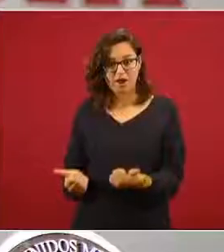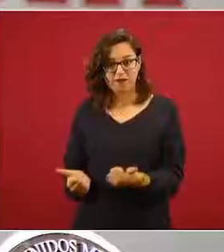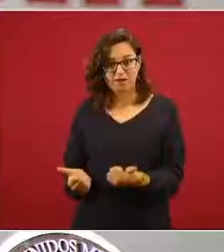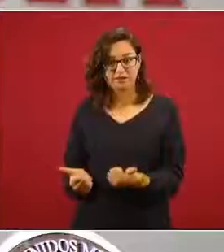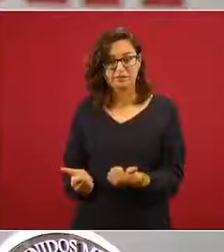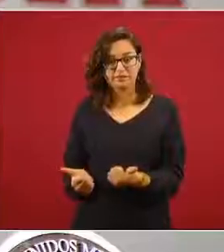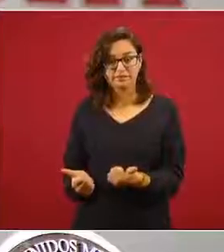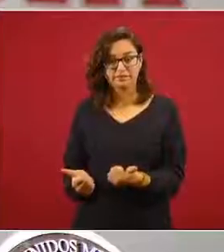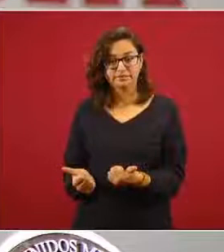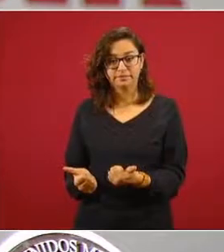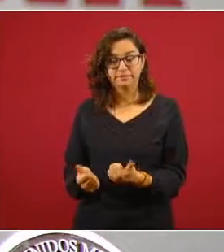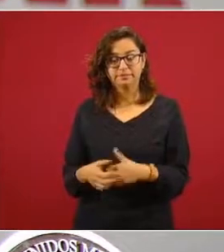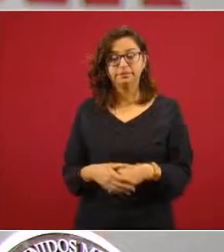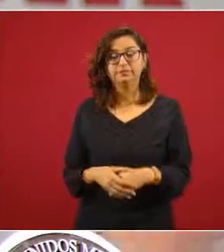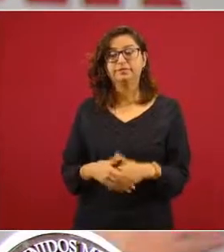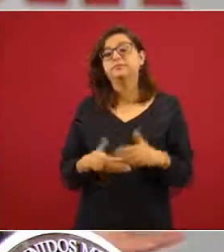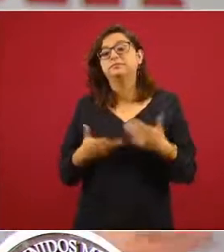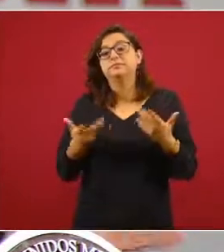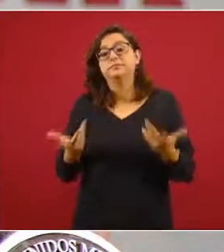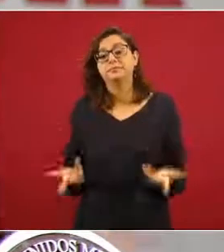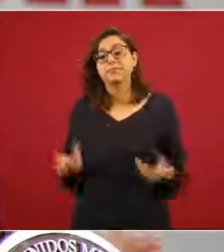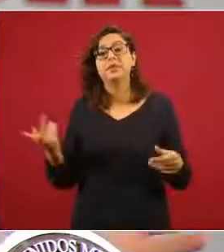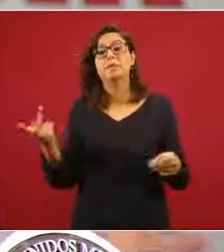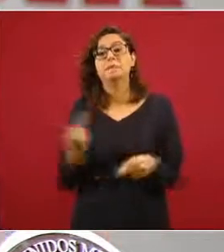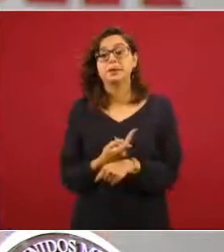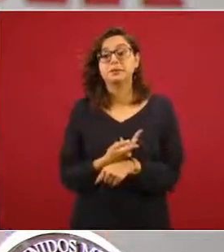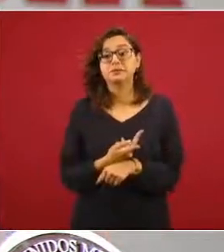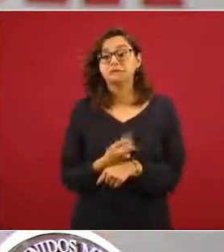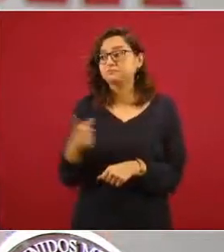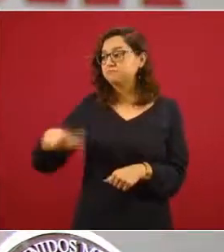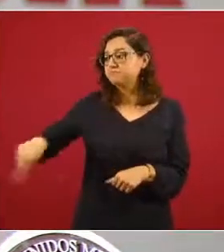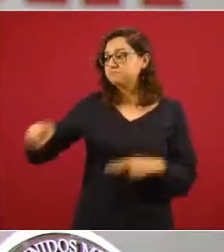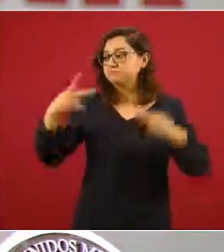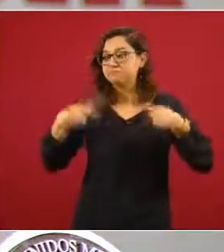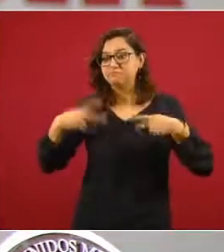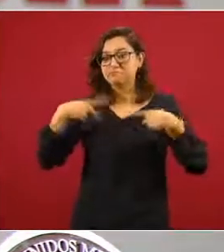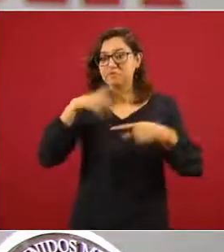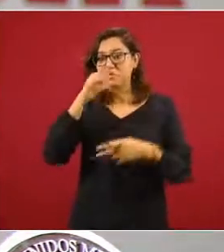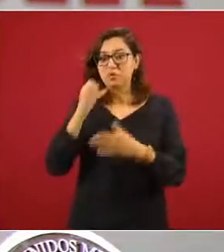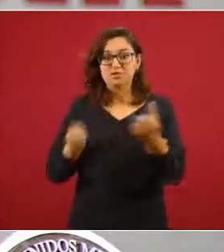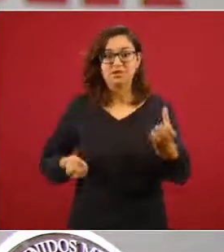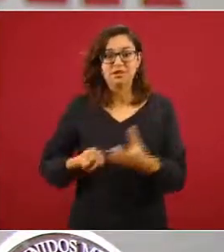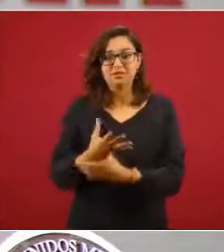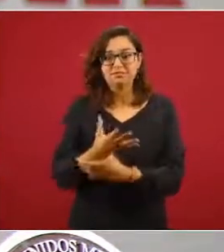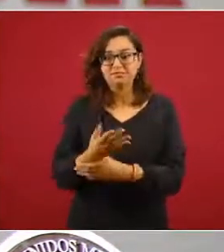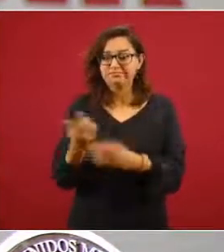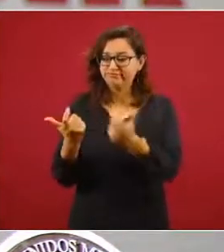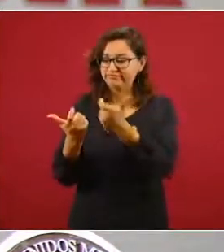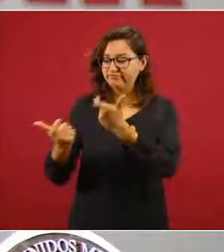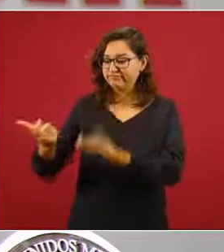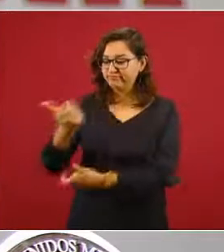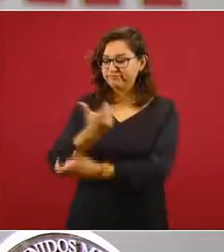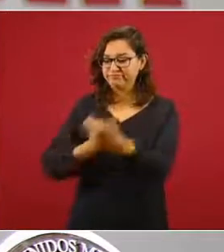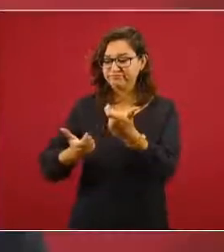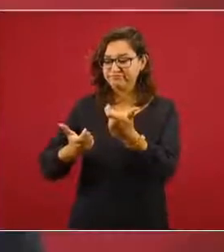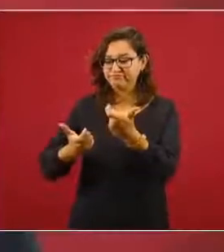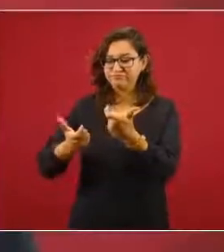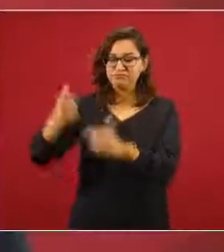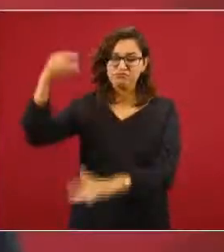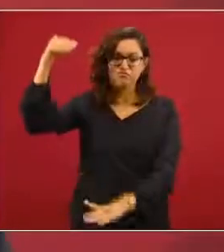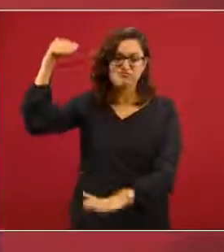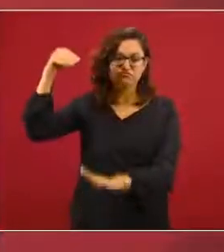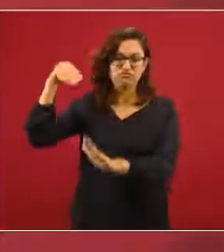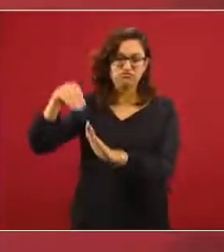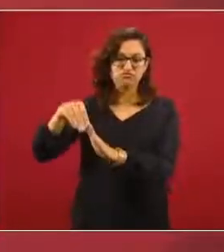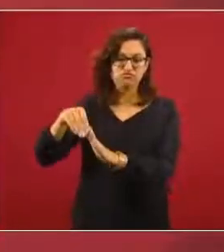servicio. Entonces, cuando las personas no pueden concurrir, se afecta la economía, cae la economía, se deteriora la